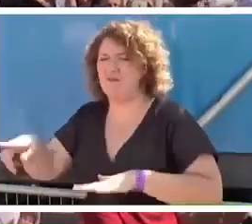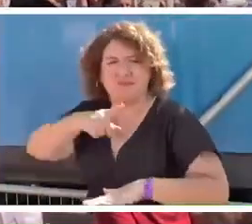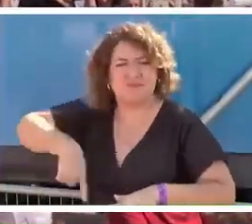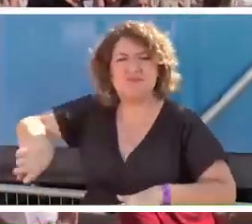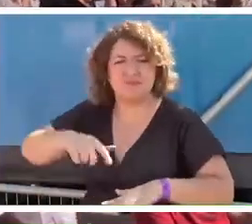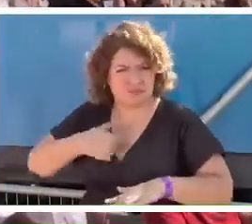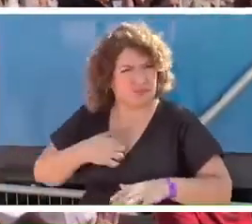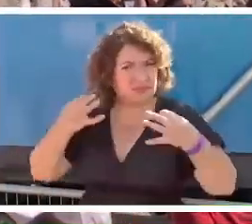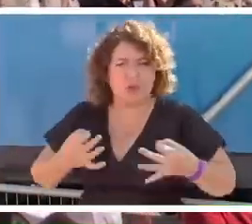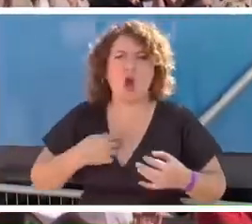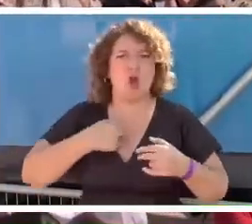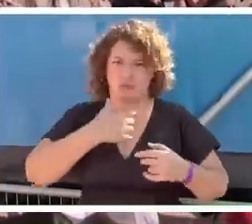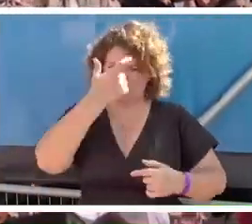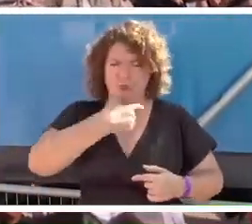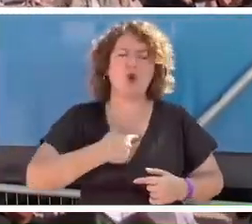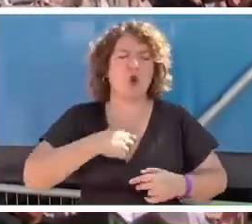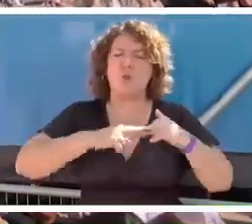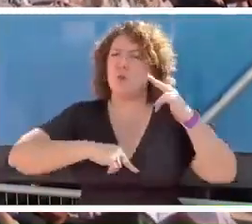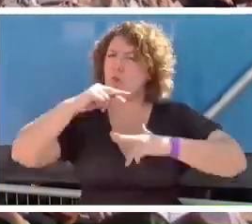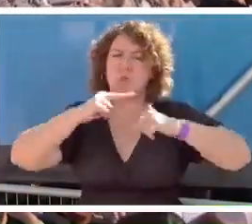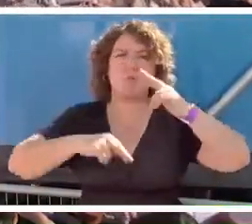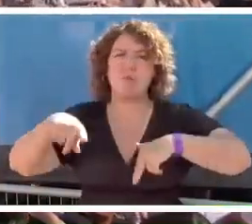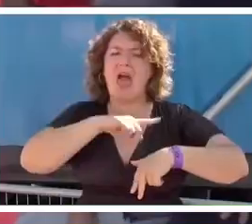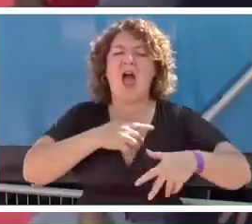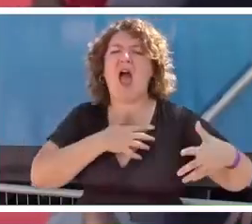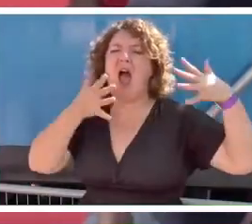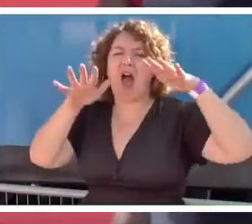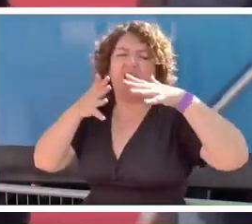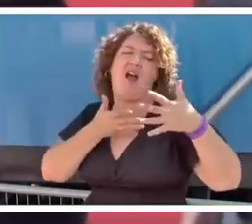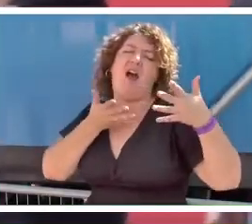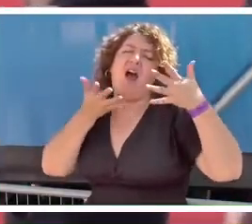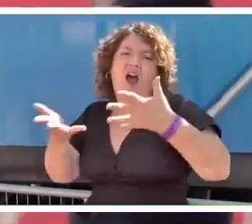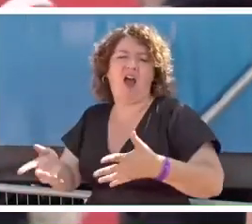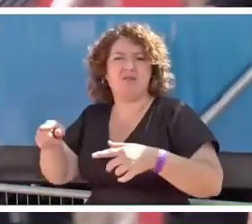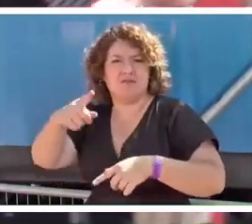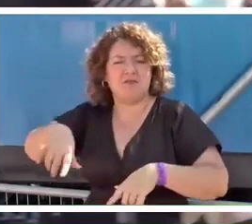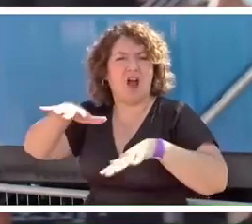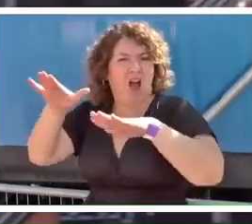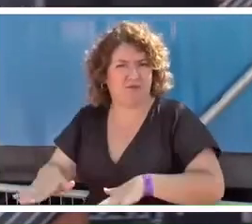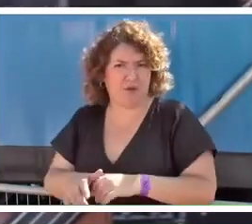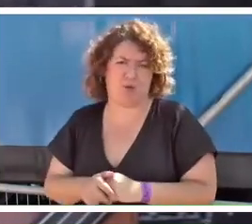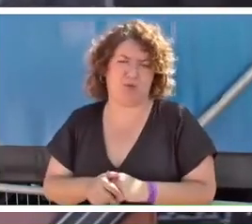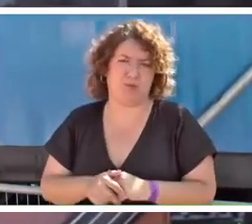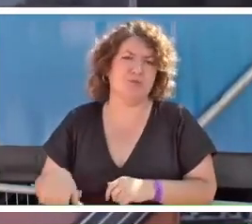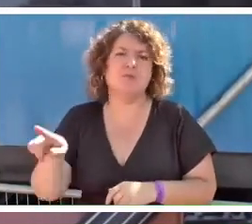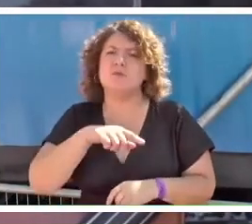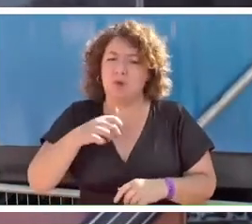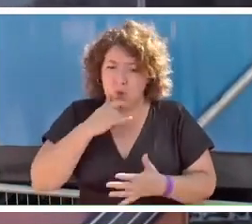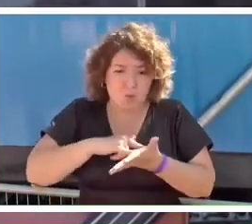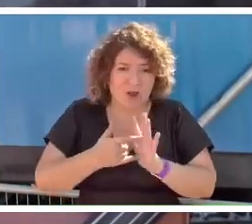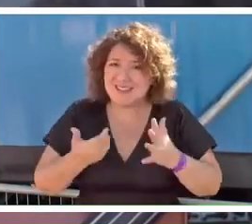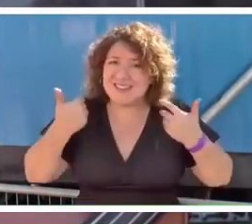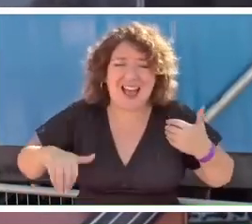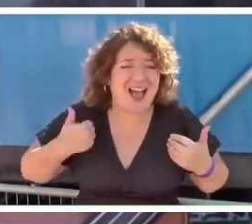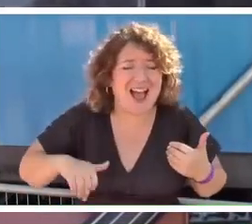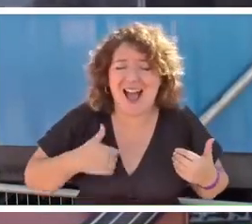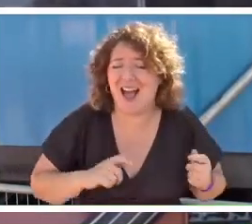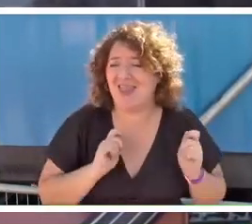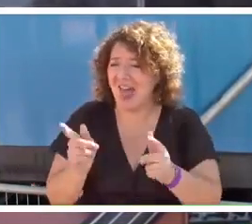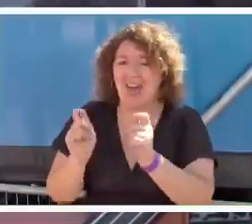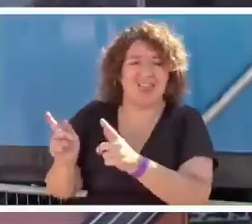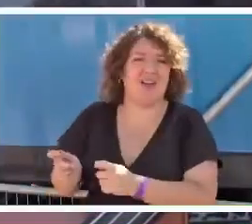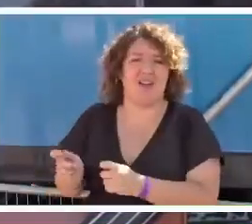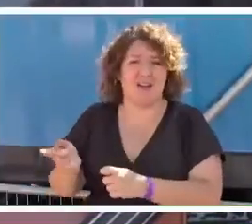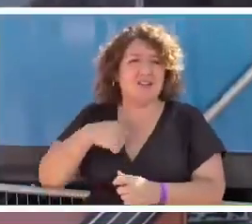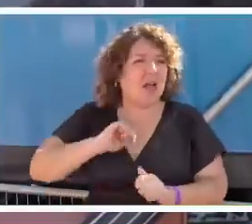a levantar un proyecto a favor de vosotras, un proyecto que ya está en marcha, que está aquí, que está en todos los rincones